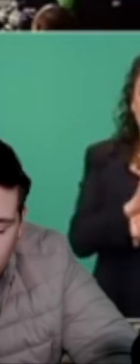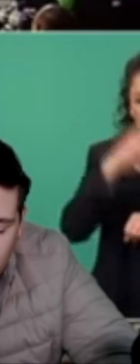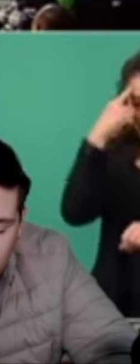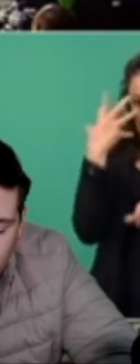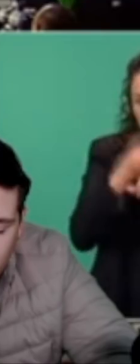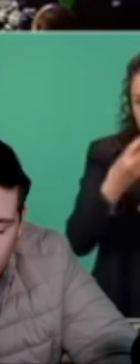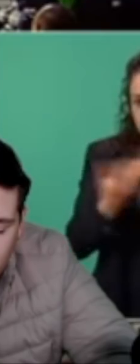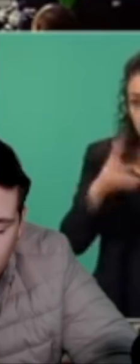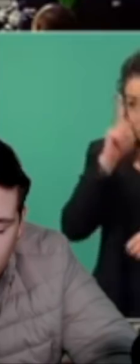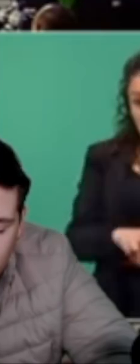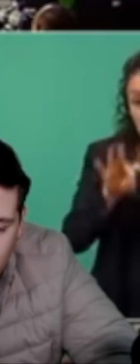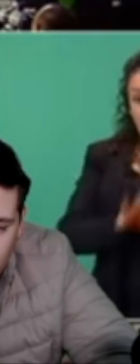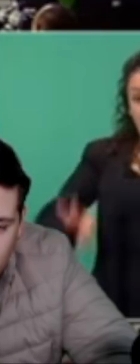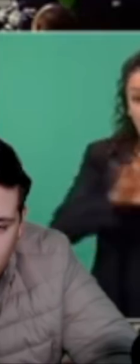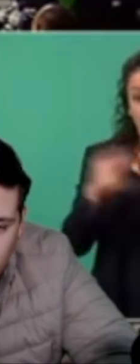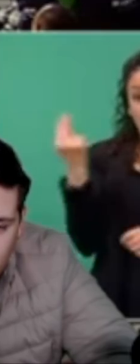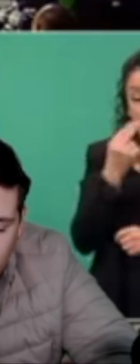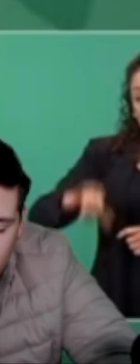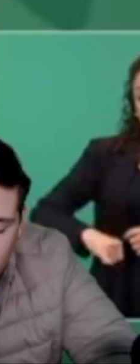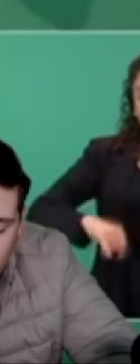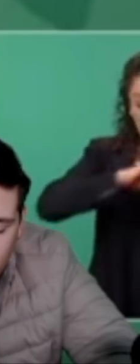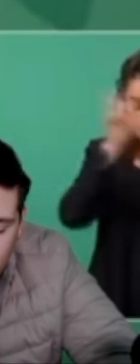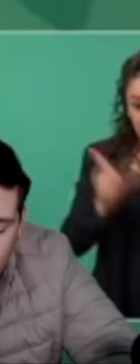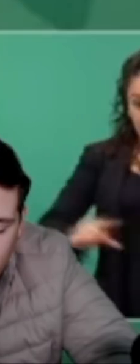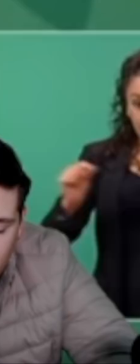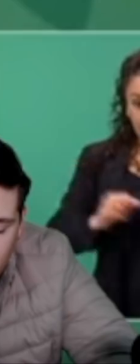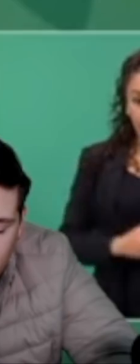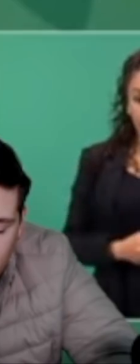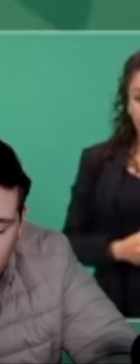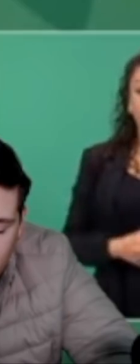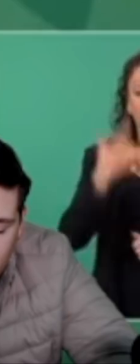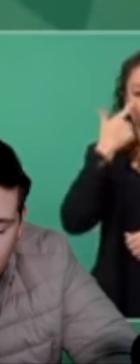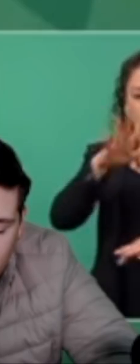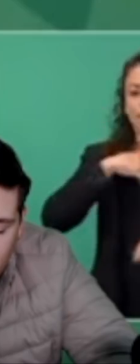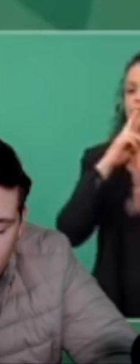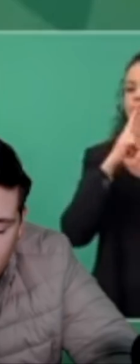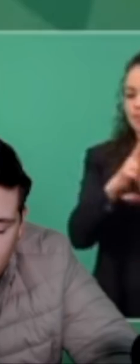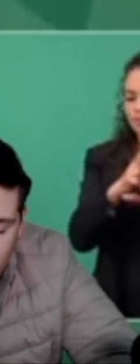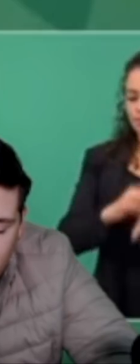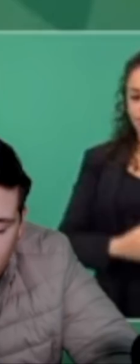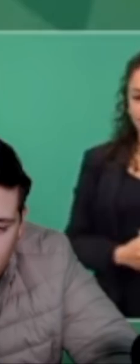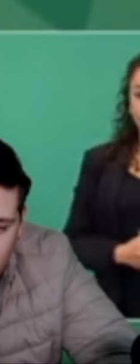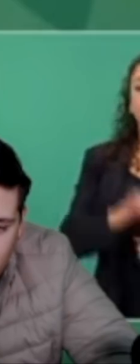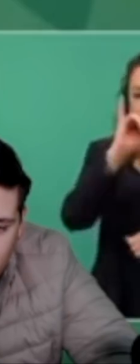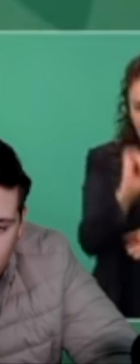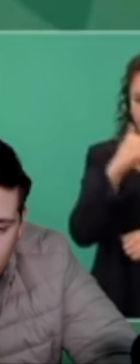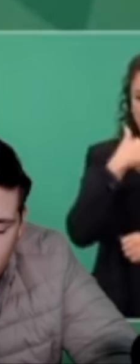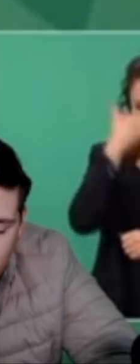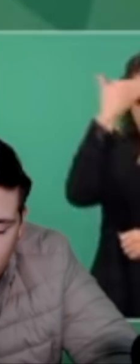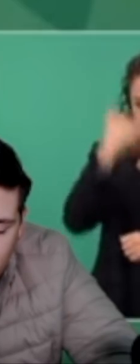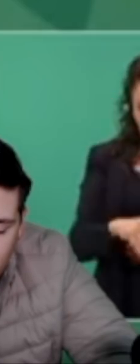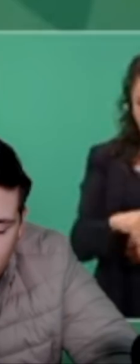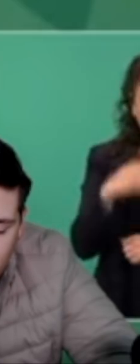relevancia nacional. Bueno, les contesto de esta manera. Estoy enterado, no he visto